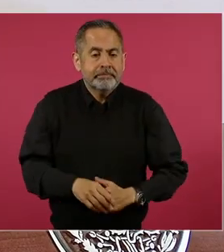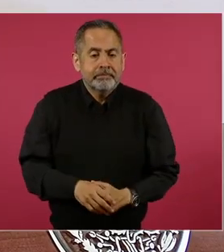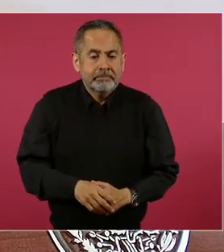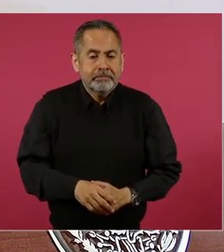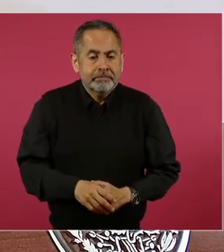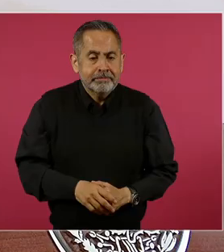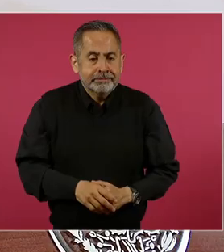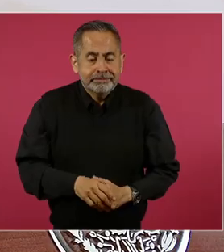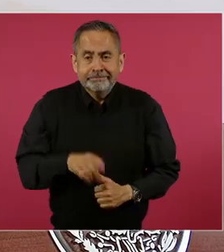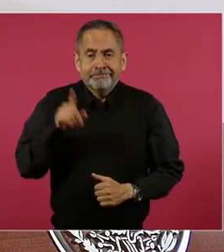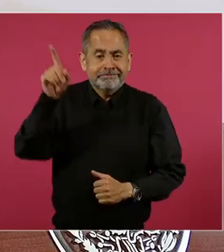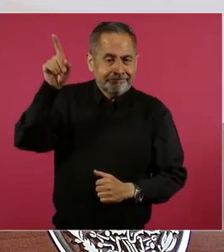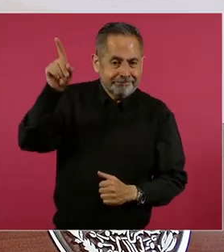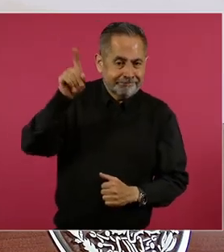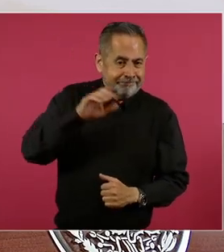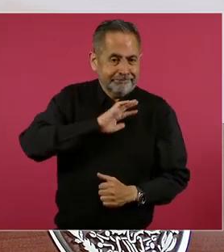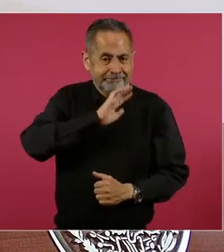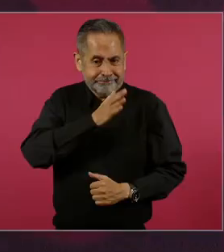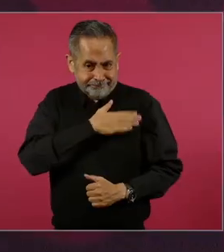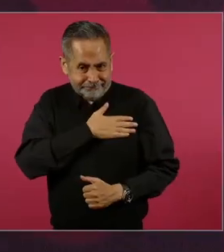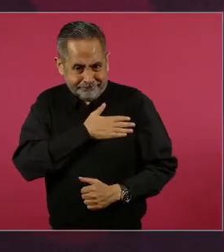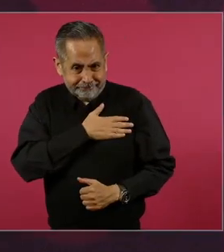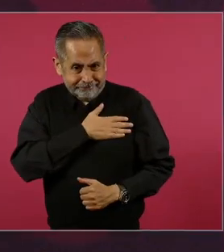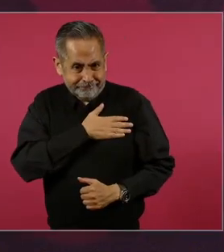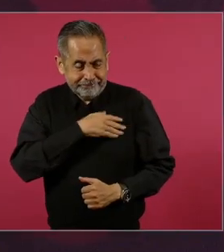que estas diferencias